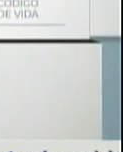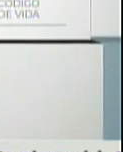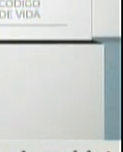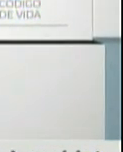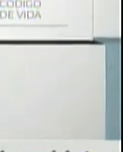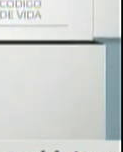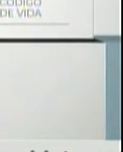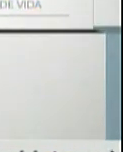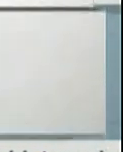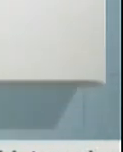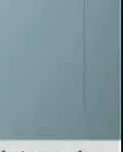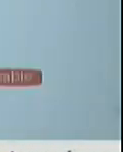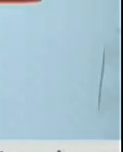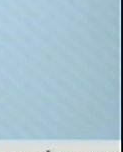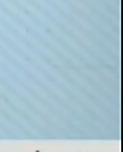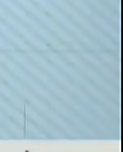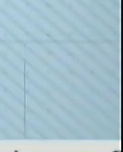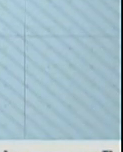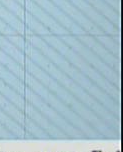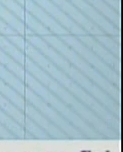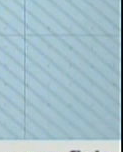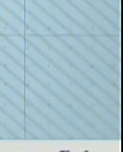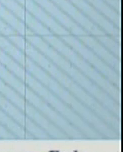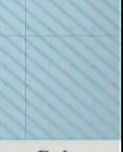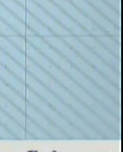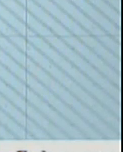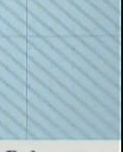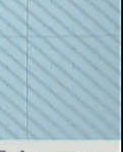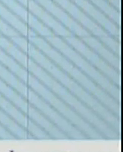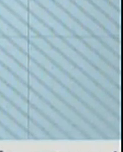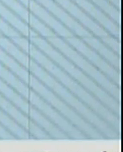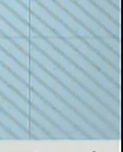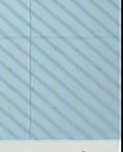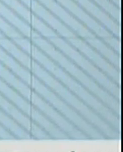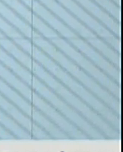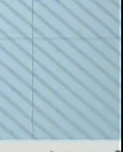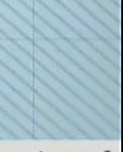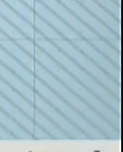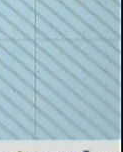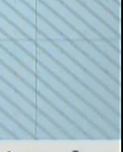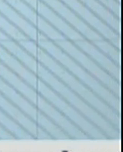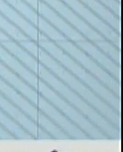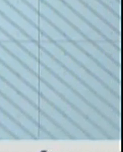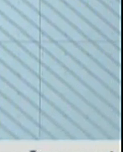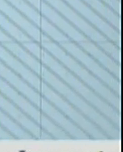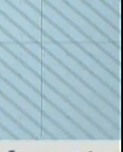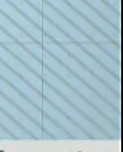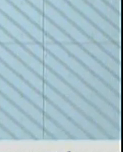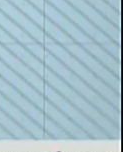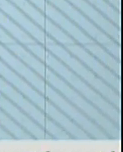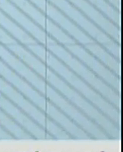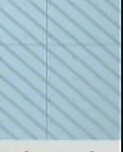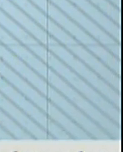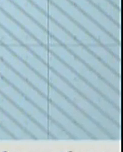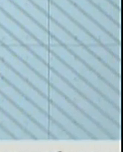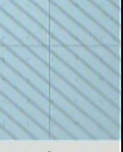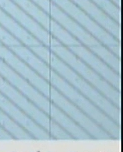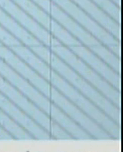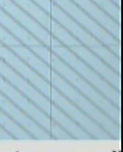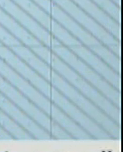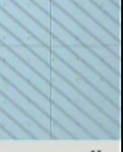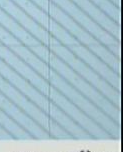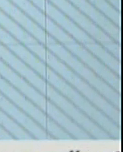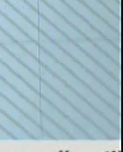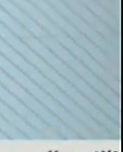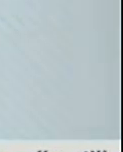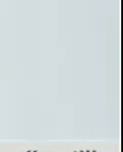actividades saludables al aire libre durante la nueva normalidad de tu estilo de vida depende tu seguridad y la de los que te